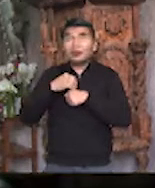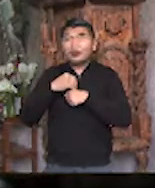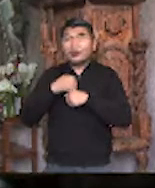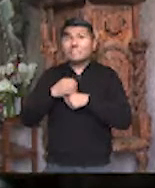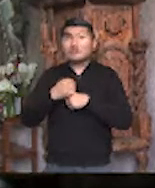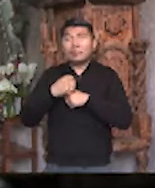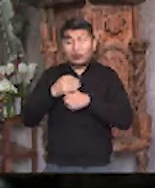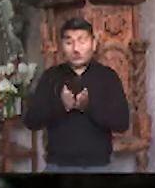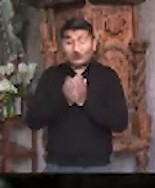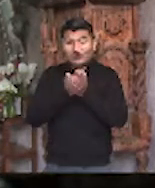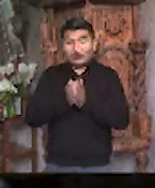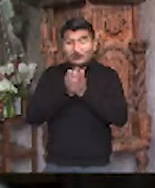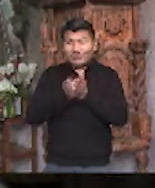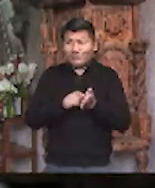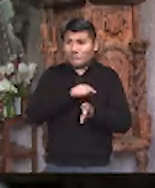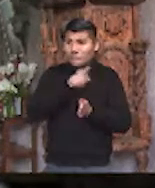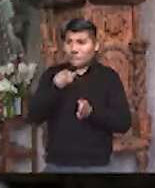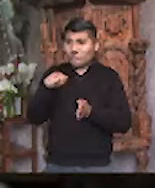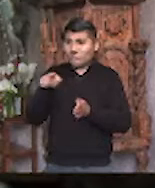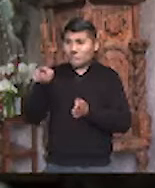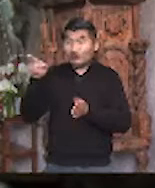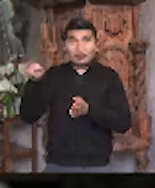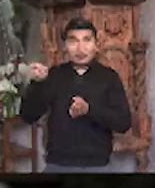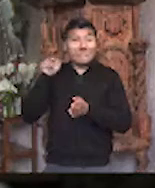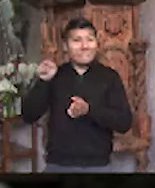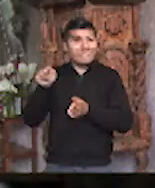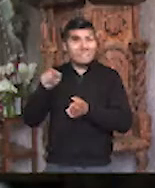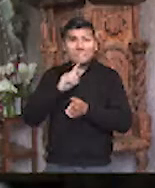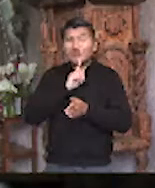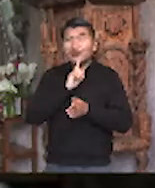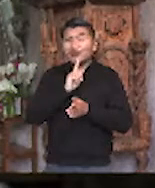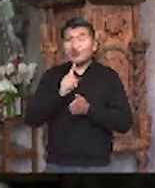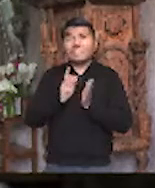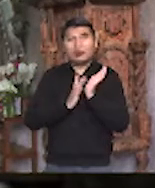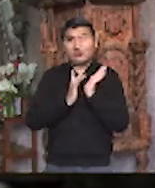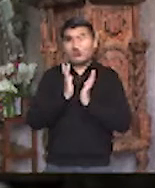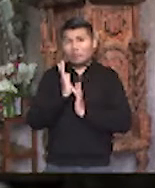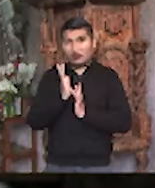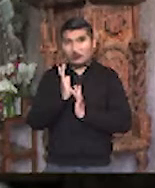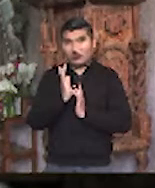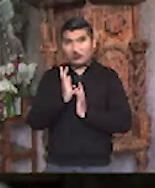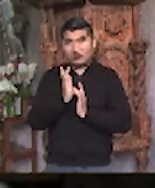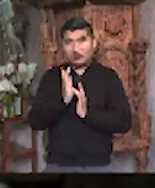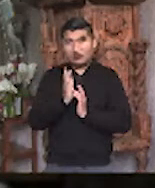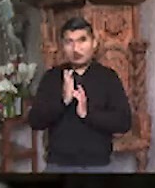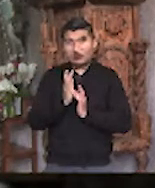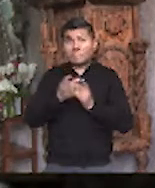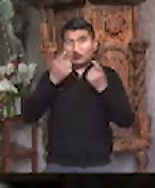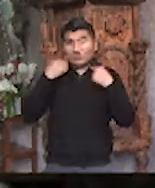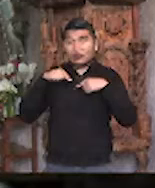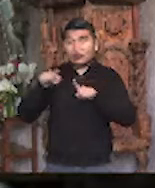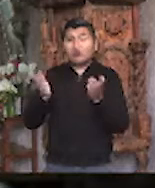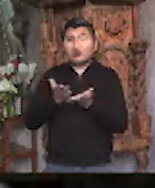otro lado en el otro lado está jesús ir donde está